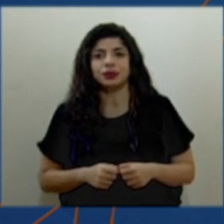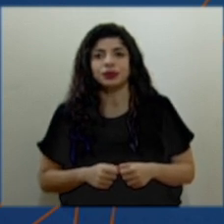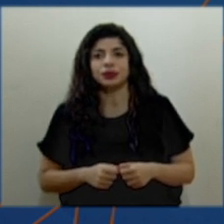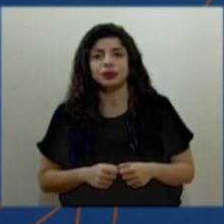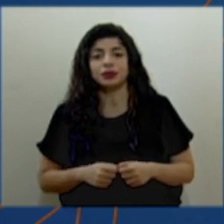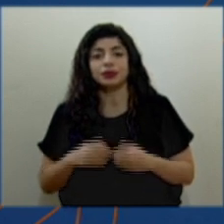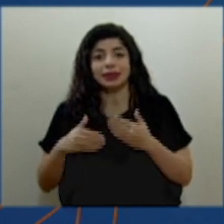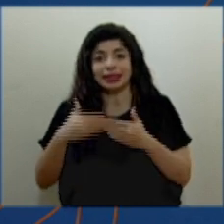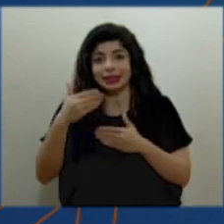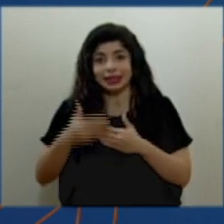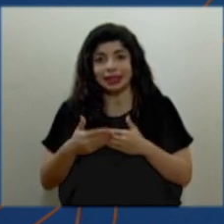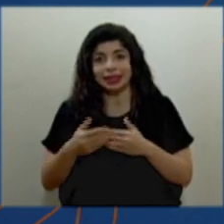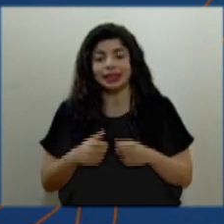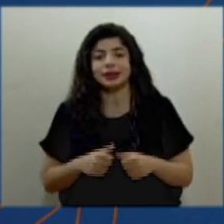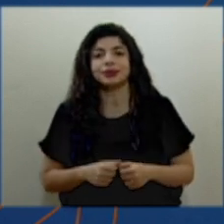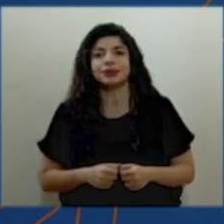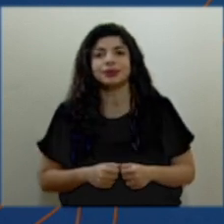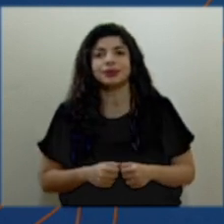La siguiente.